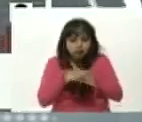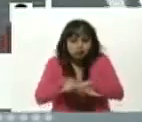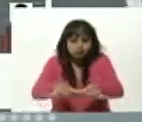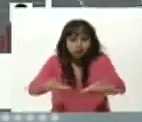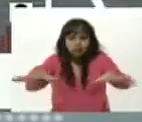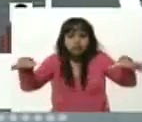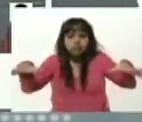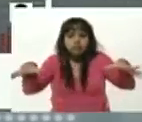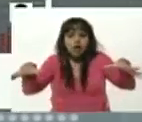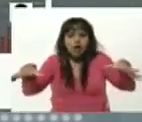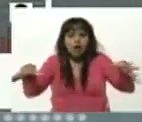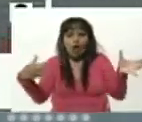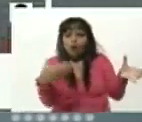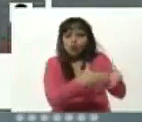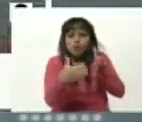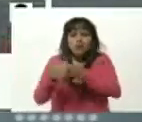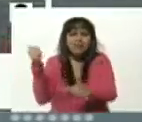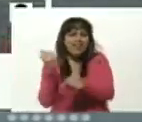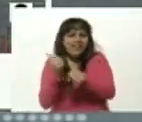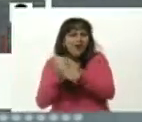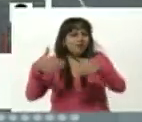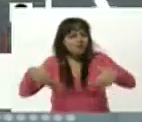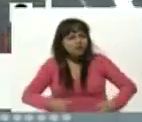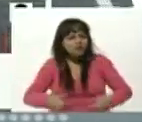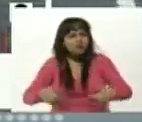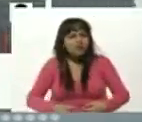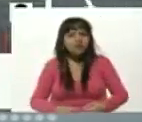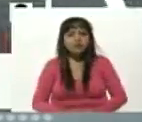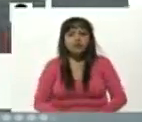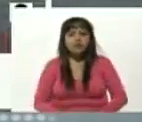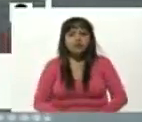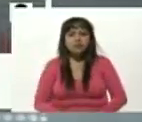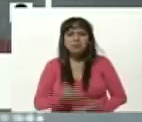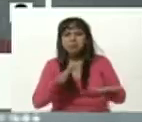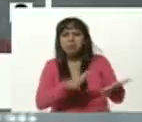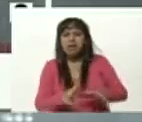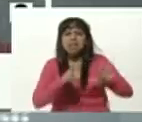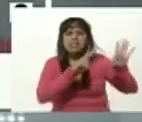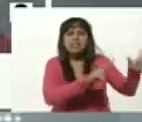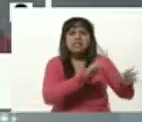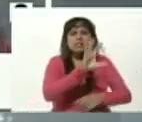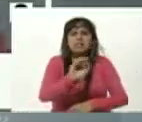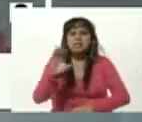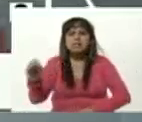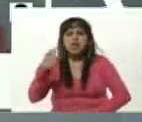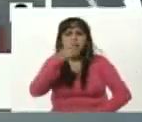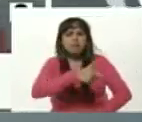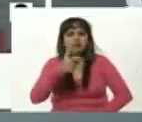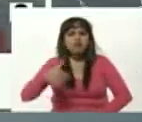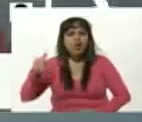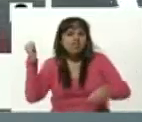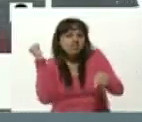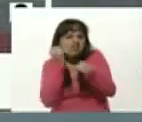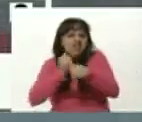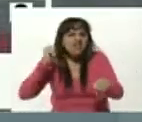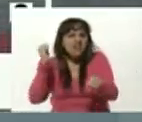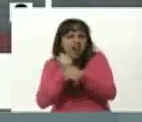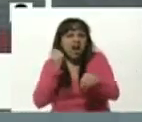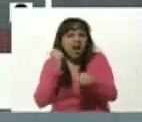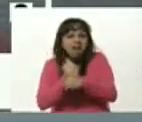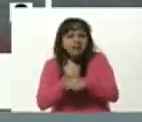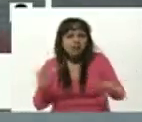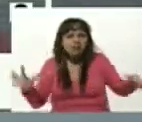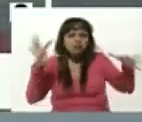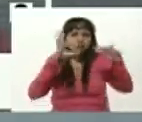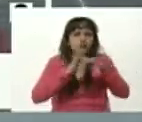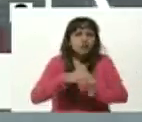un operativo muy, muy intenso, presidente, de casi 700 personas, un chico